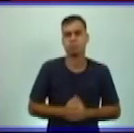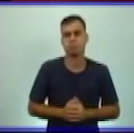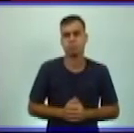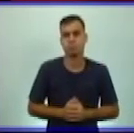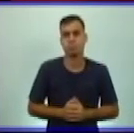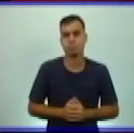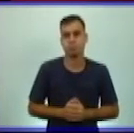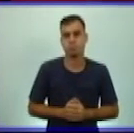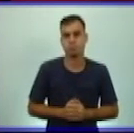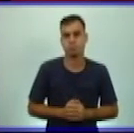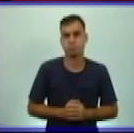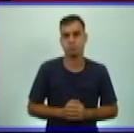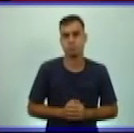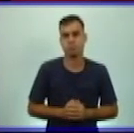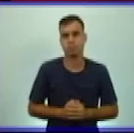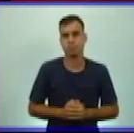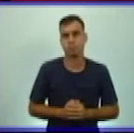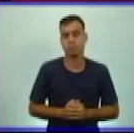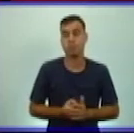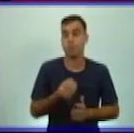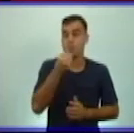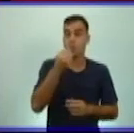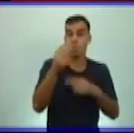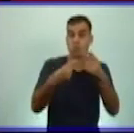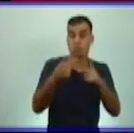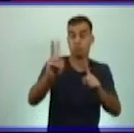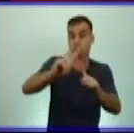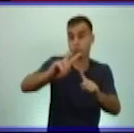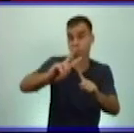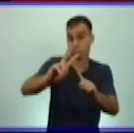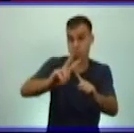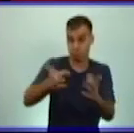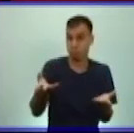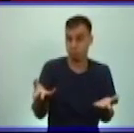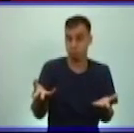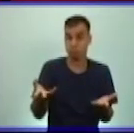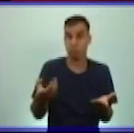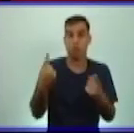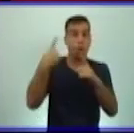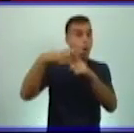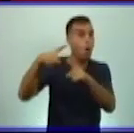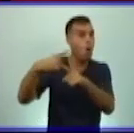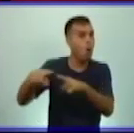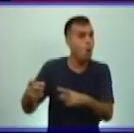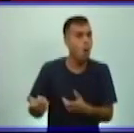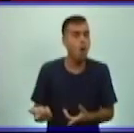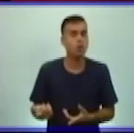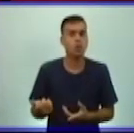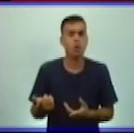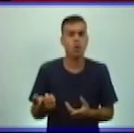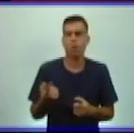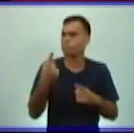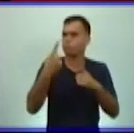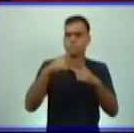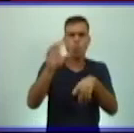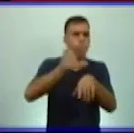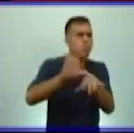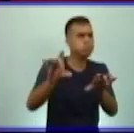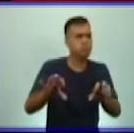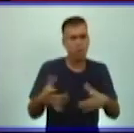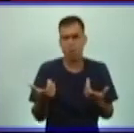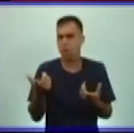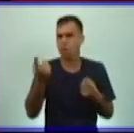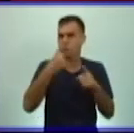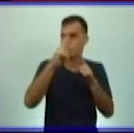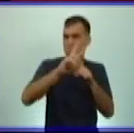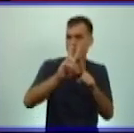nuestros días podemos hacer uso de la televisión, de otros dispositivos en nuestros hogares,